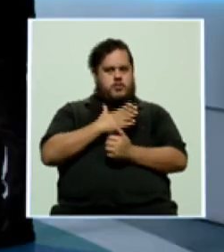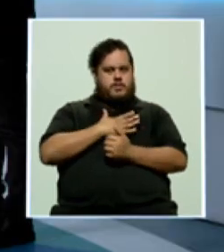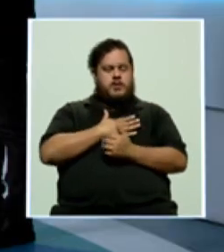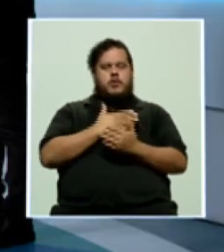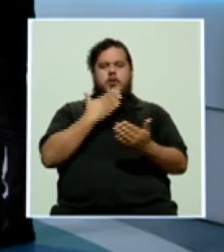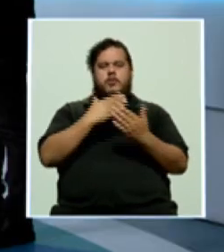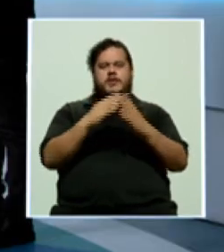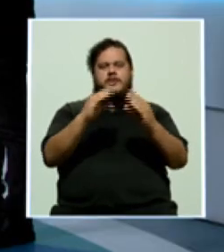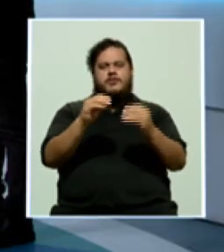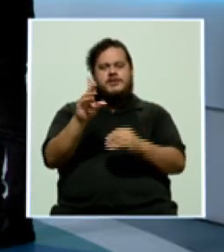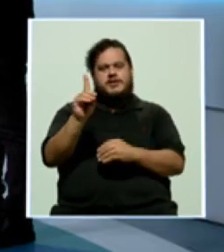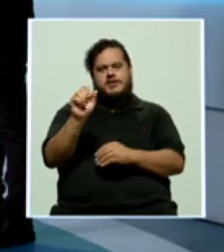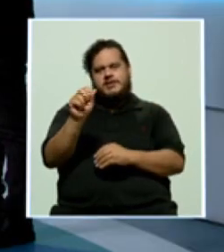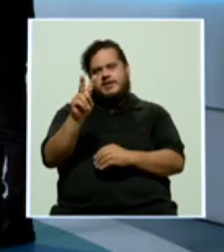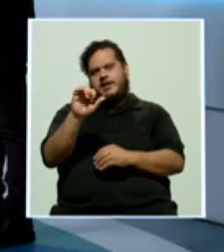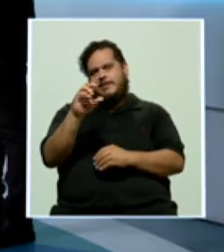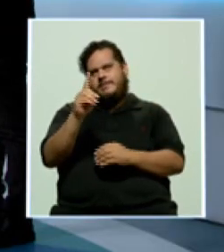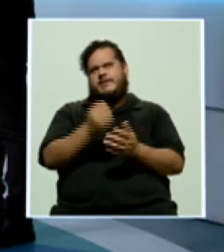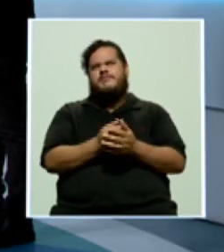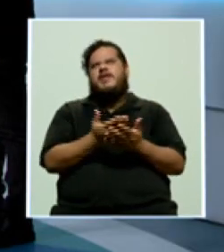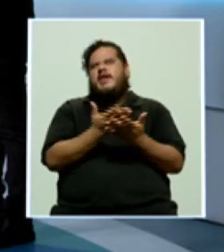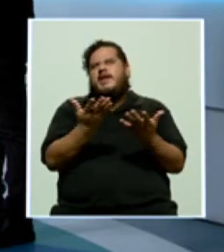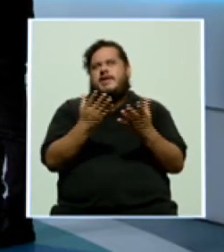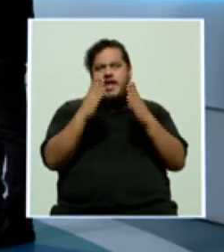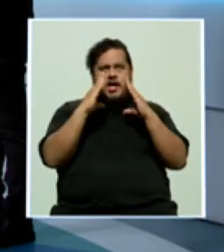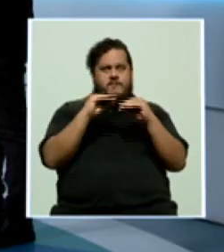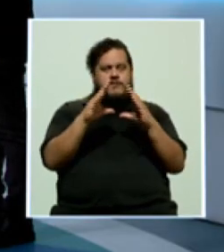noches, David. ¿Qué datos